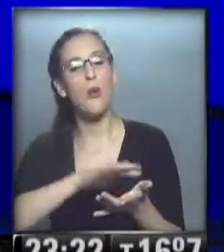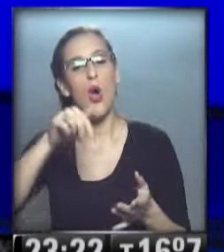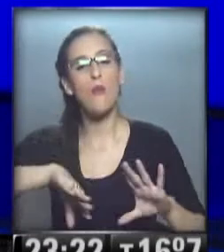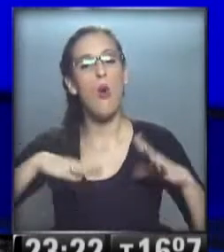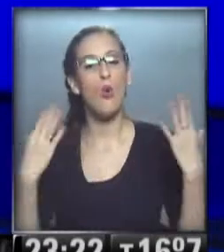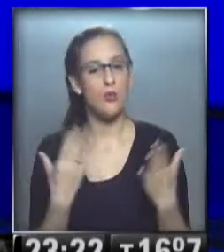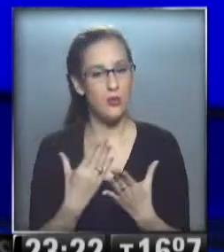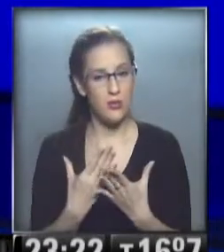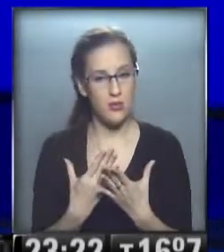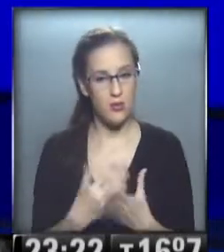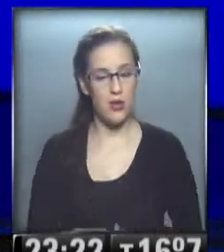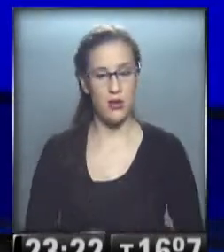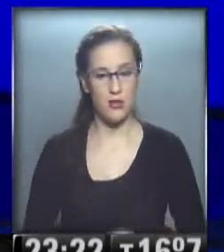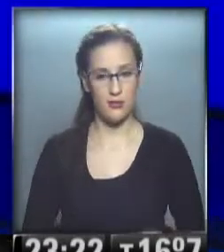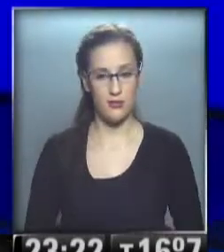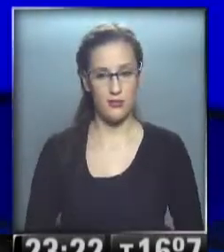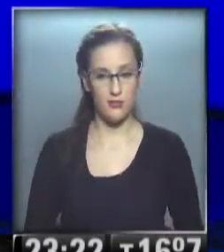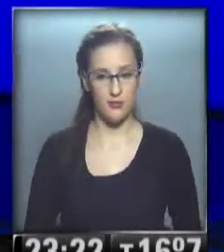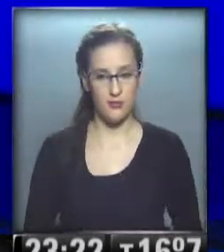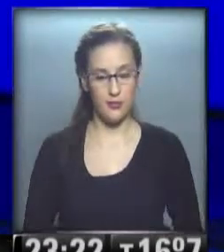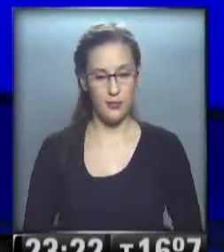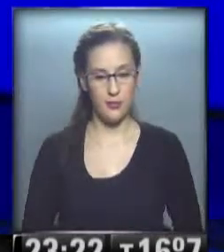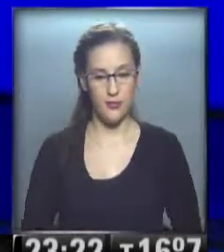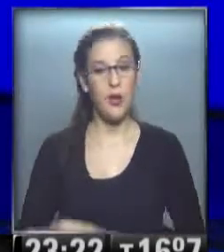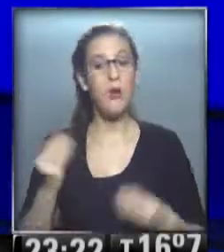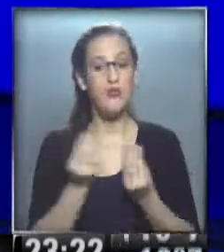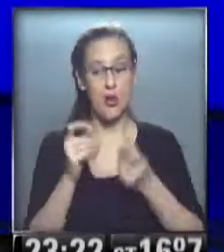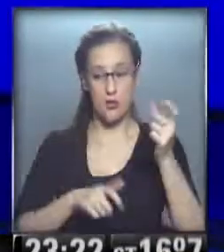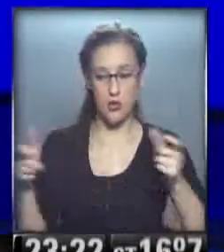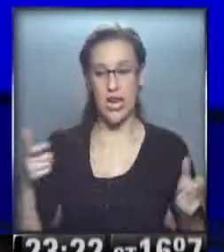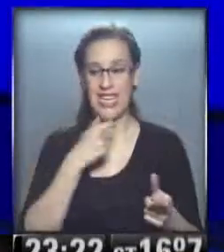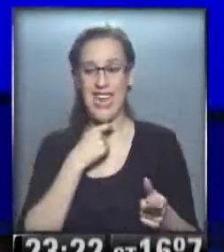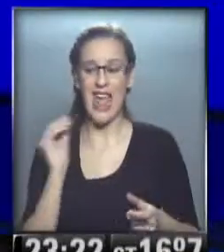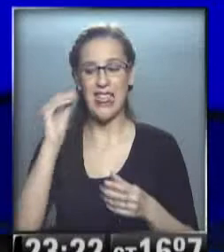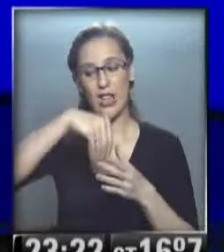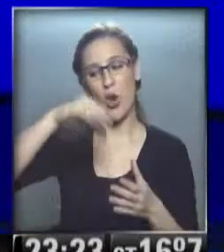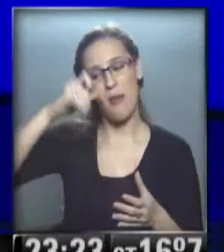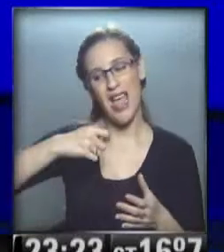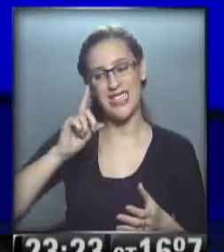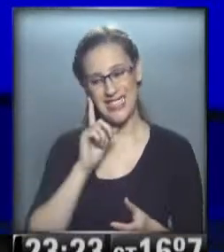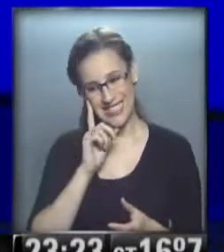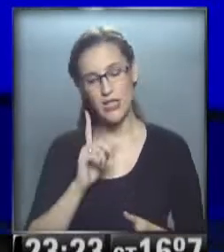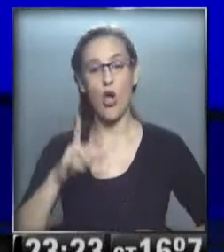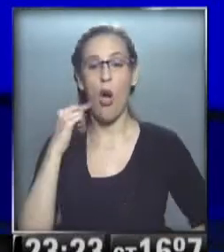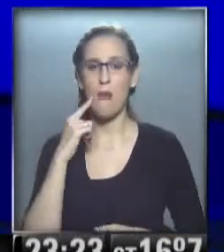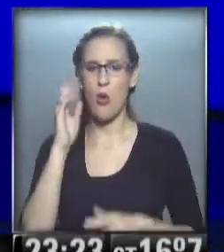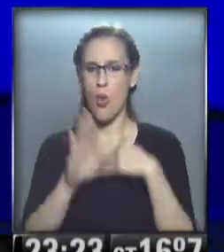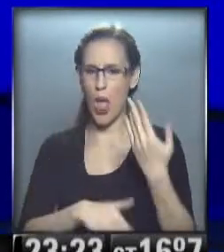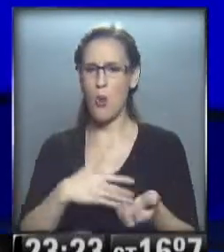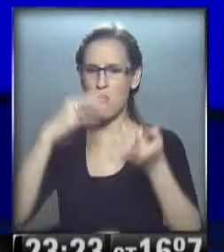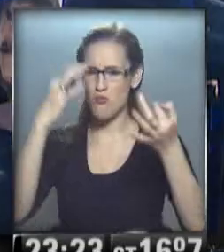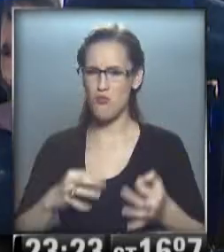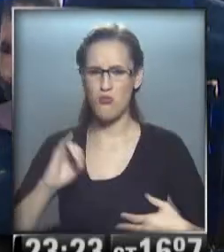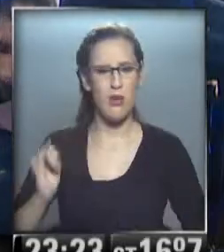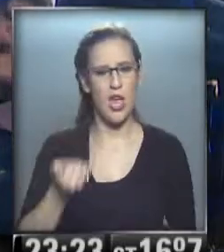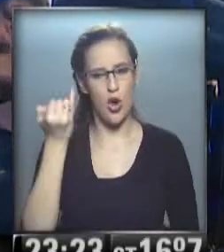con lo que se viene por delante. Muchos quieren tener a Lionel Messi, que es el mejor del mundo. Lo anecdótico de esta situación es que un grupo